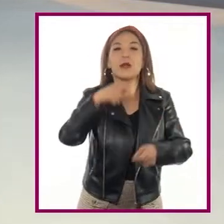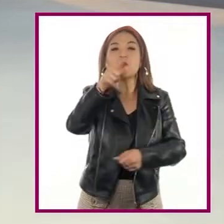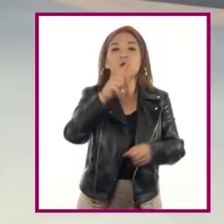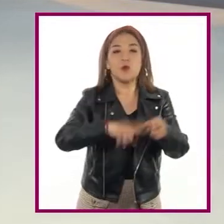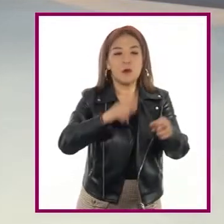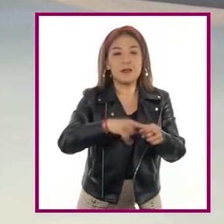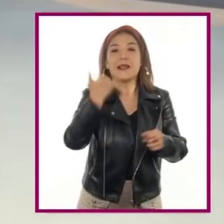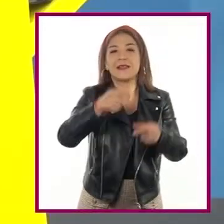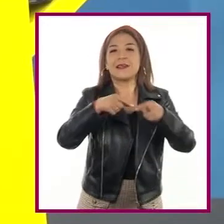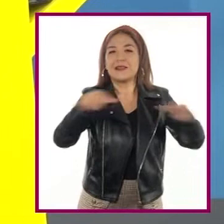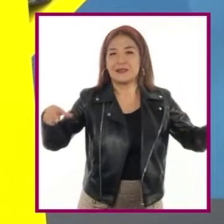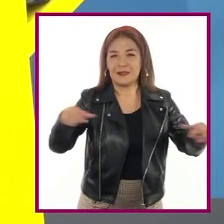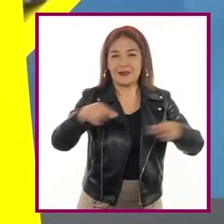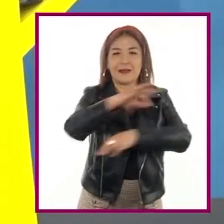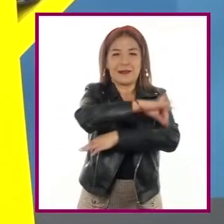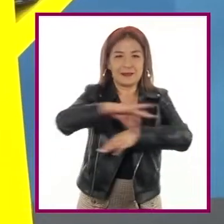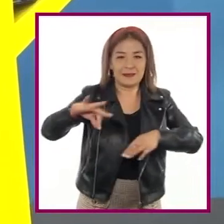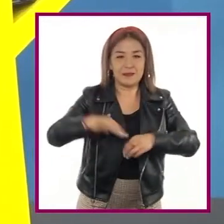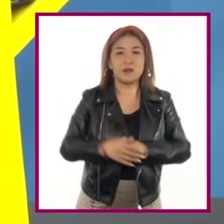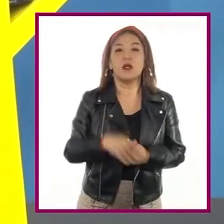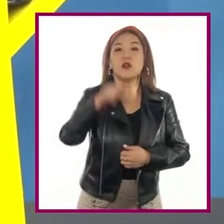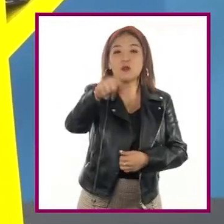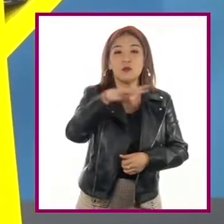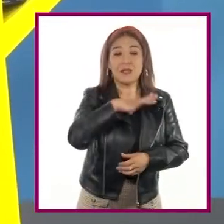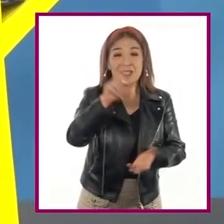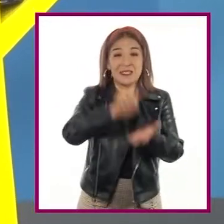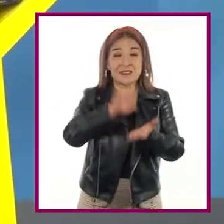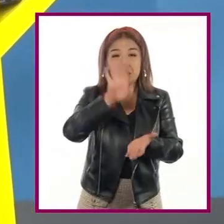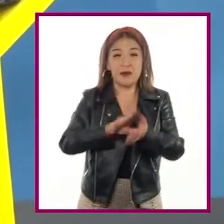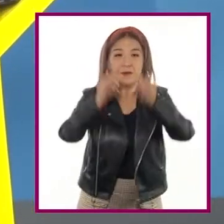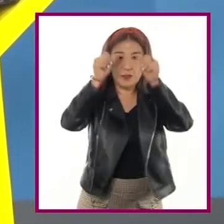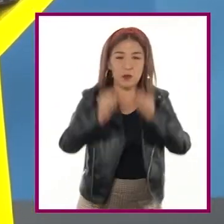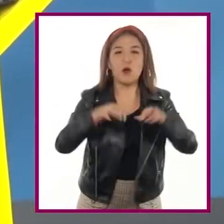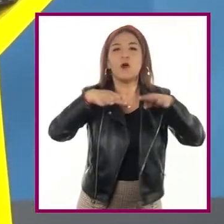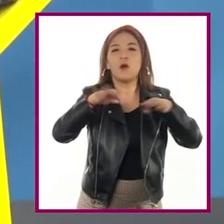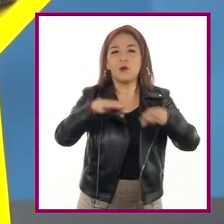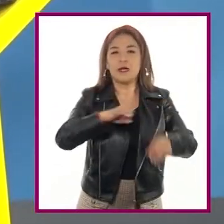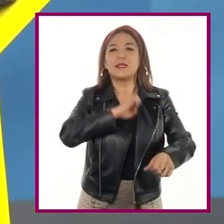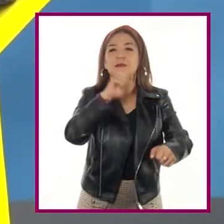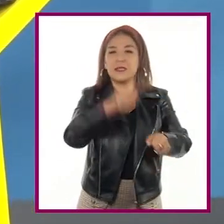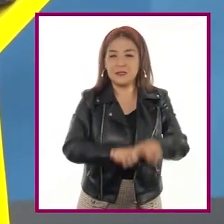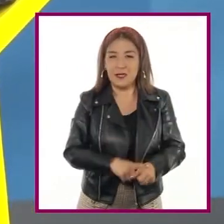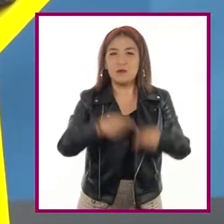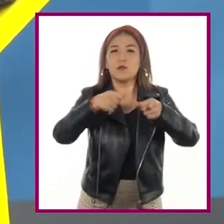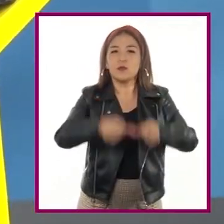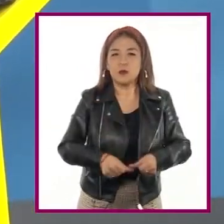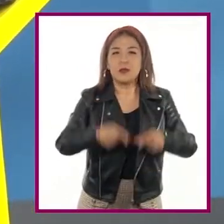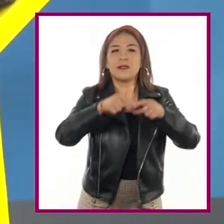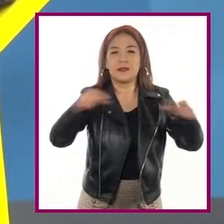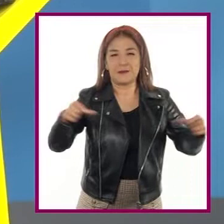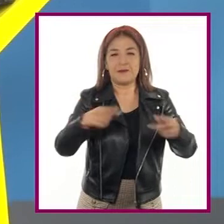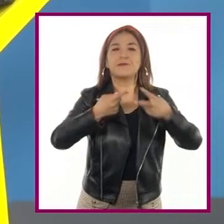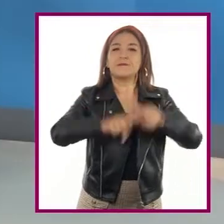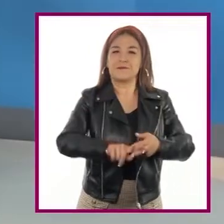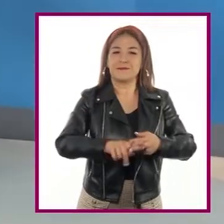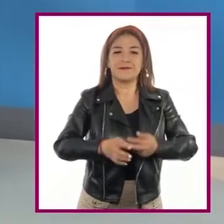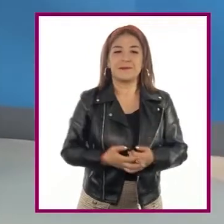una regla. Si tienen discapacidad visual, preparen hojas Leyer, punzón y regleta.